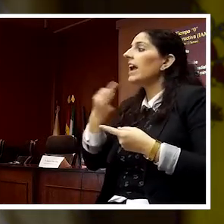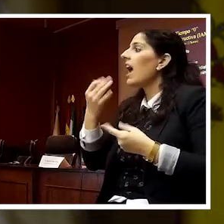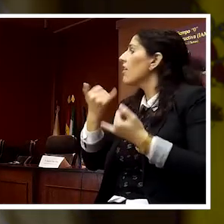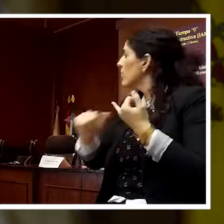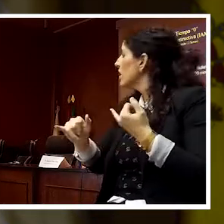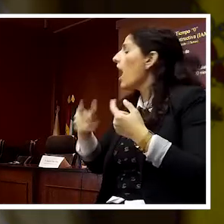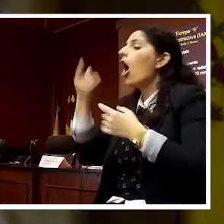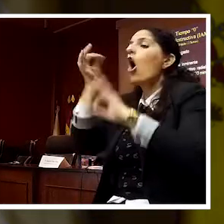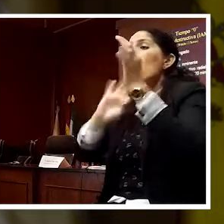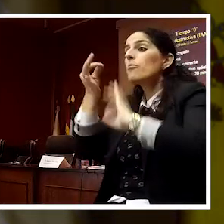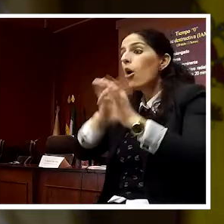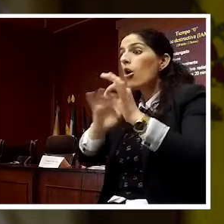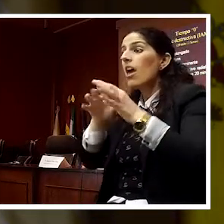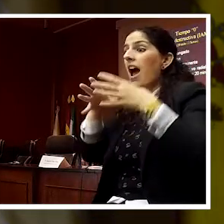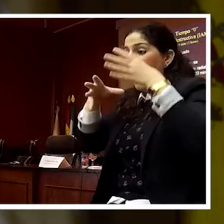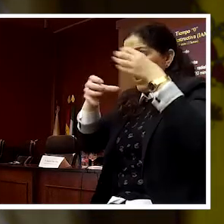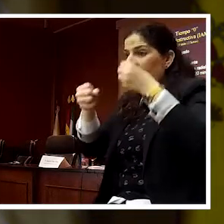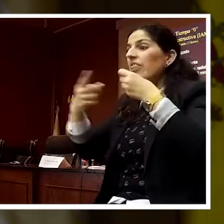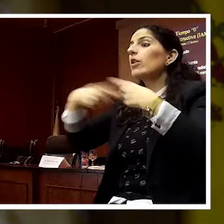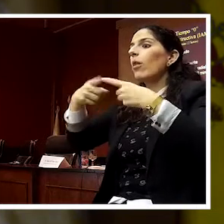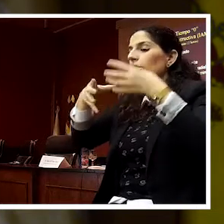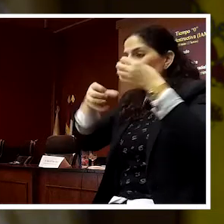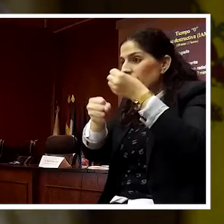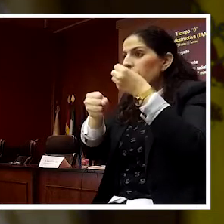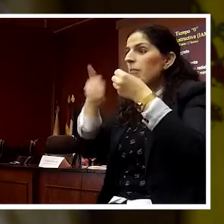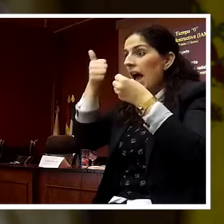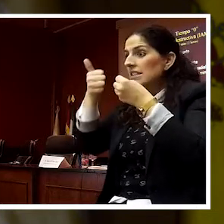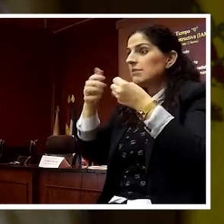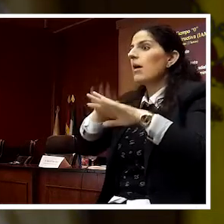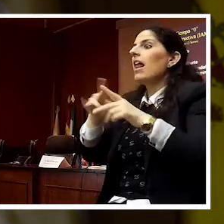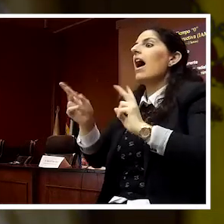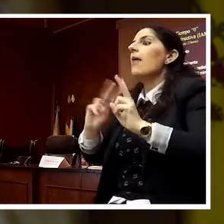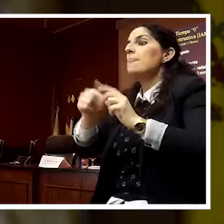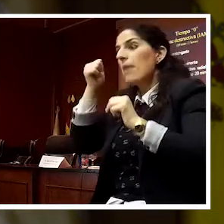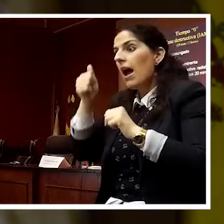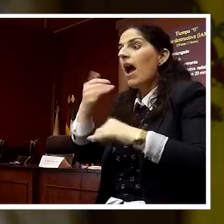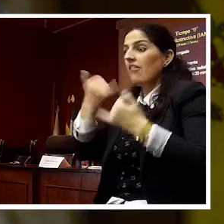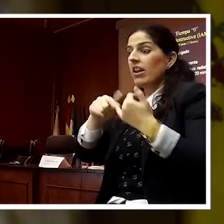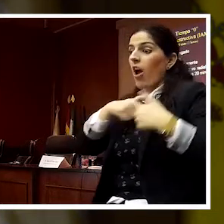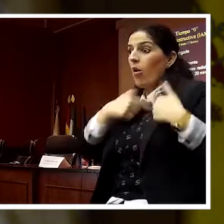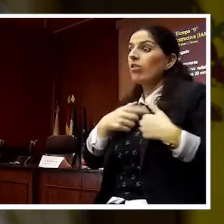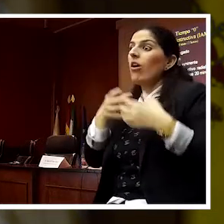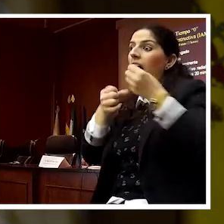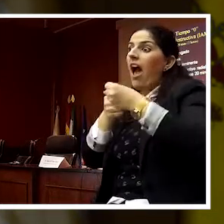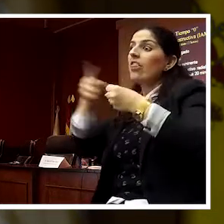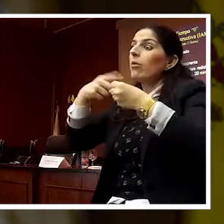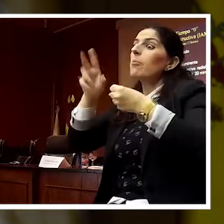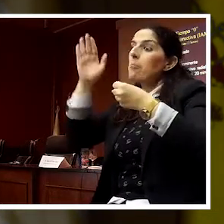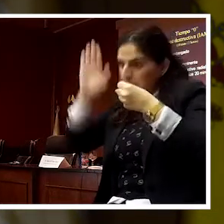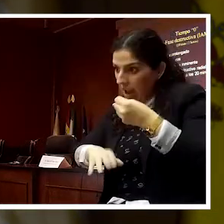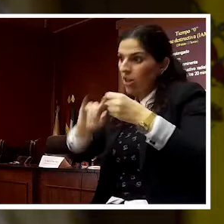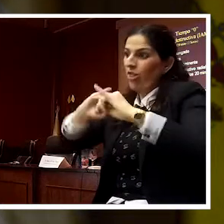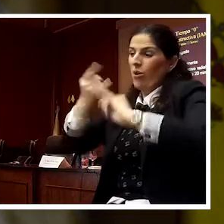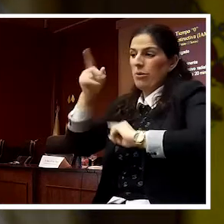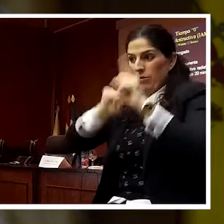de hormonas vasopresoras como las catecolaminas, que lo que hacen es aumentar